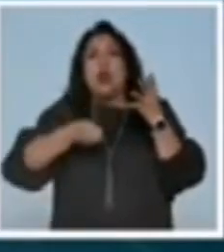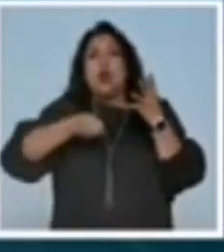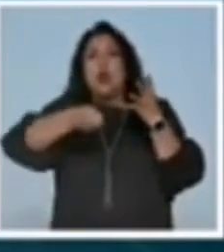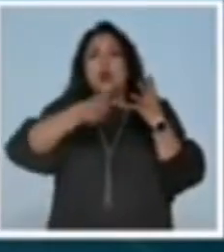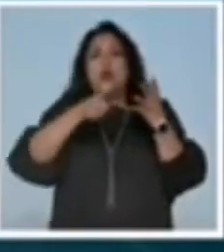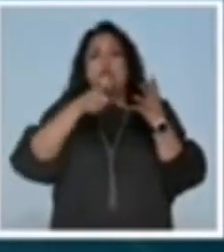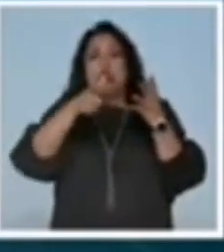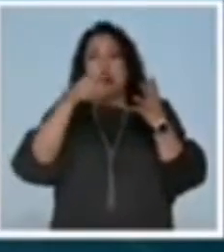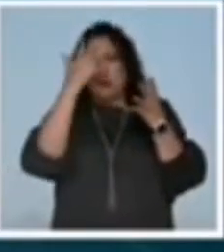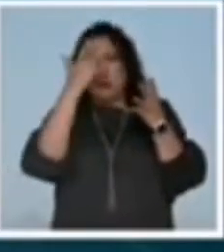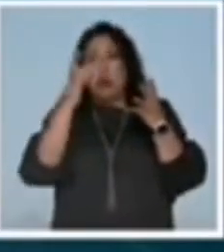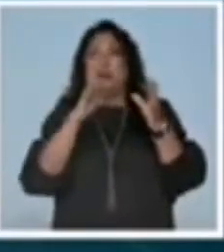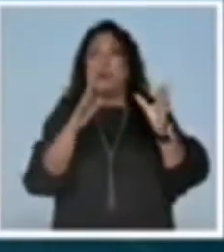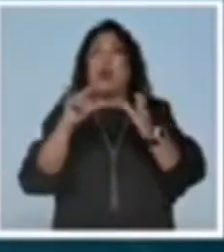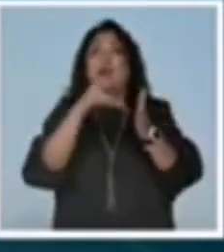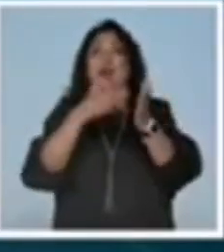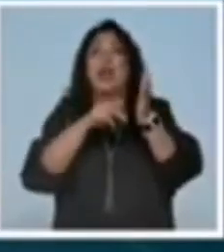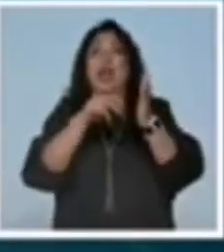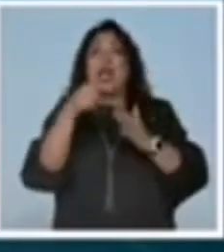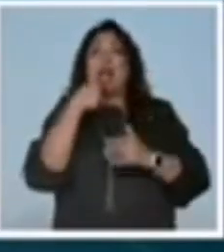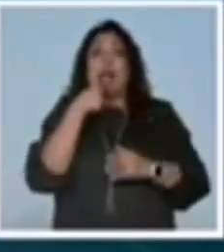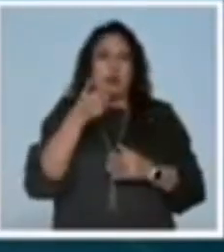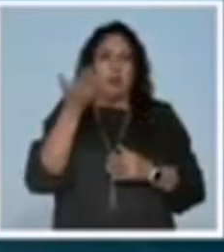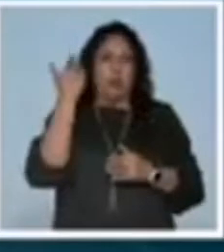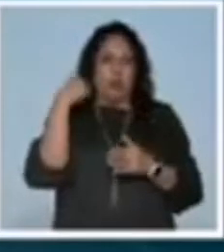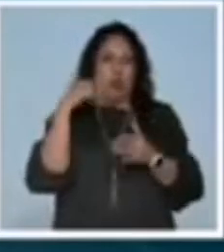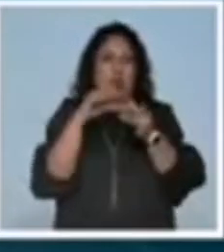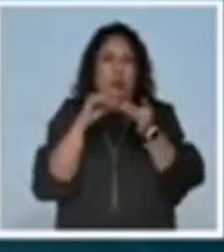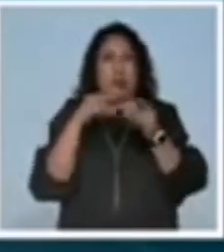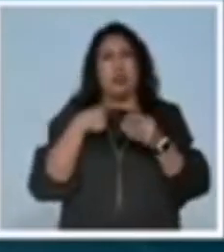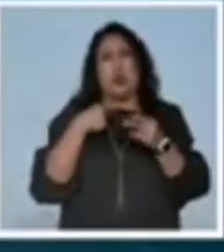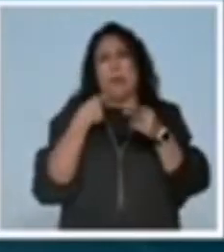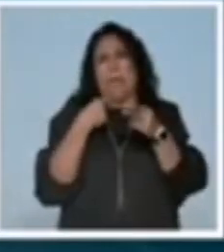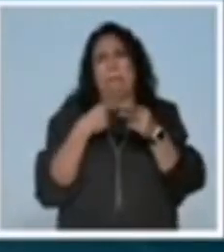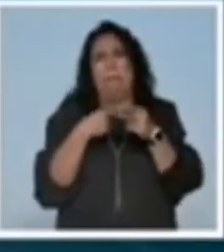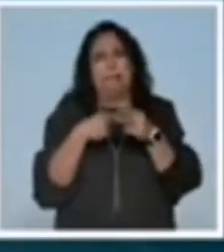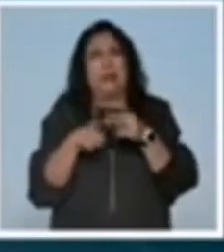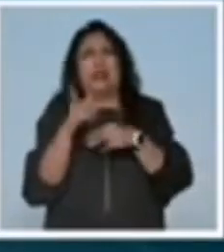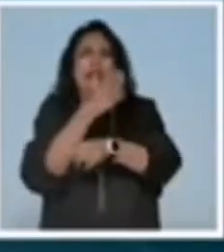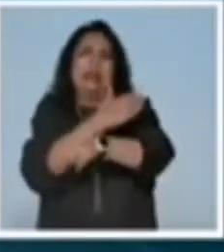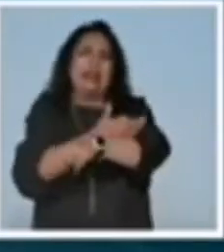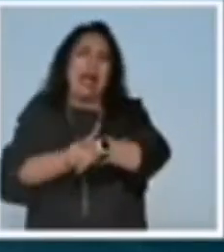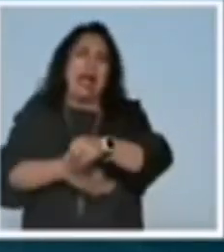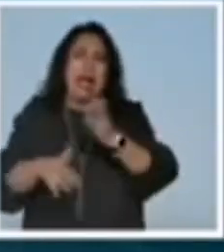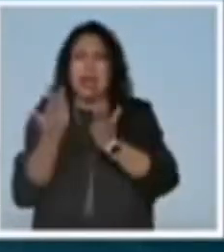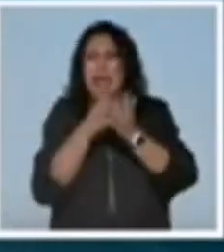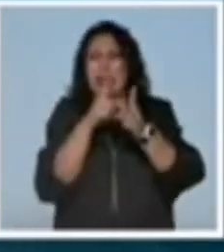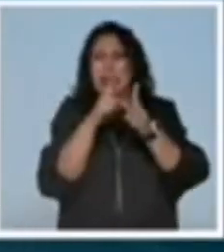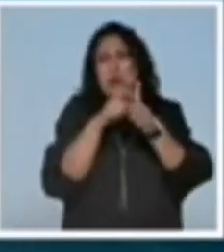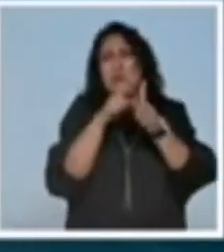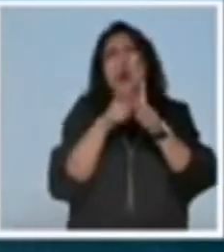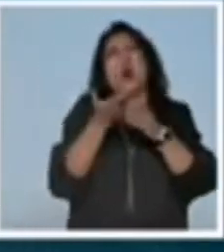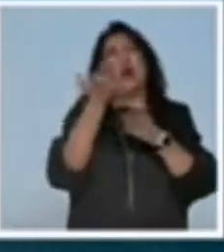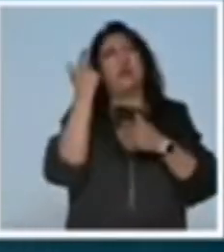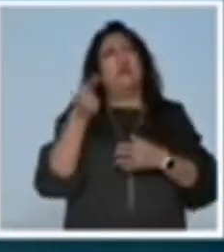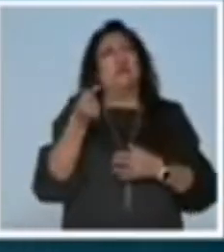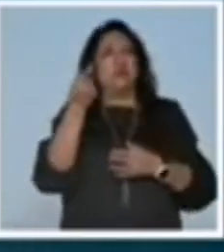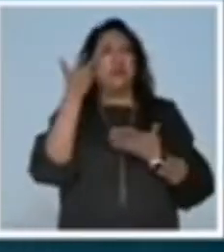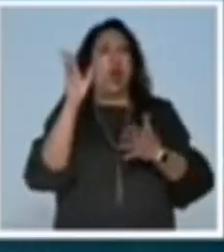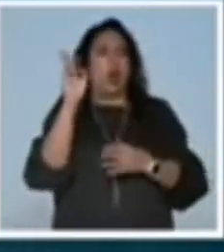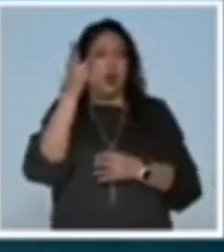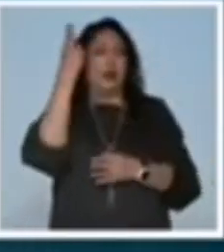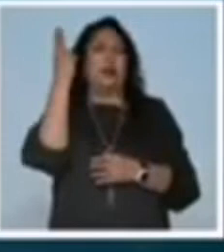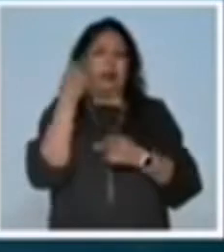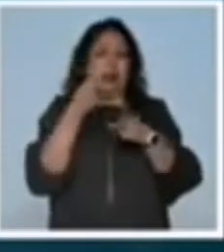Inquisición, impartió un taller para niños. Como platicaba yo empecé muy tarde, ¿no? Empecé a hacer animación ya que estaba en